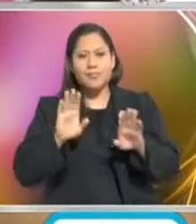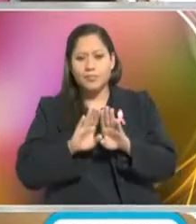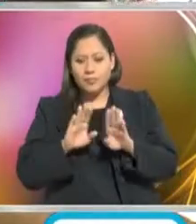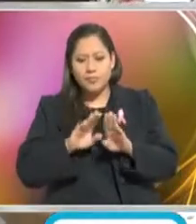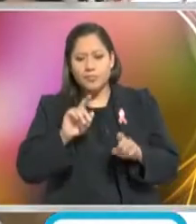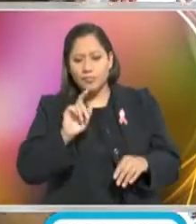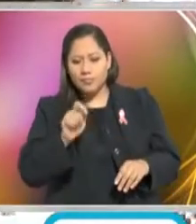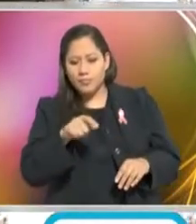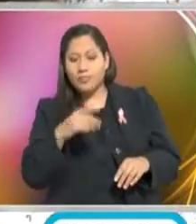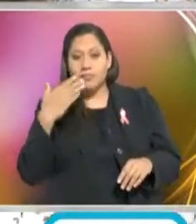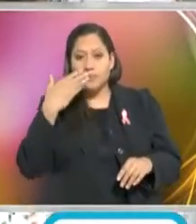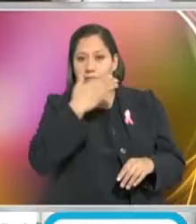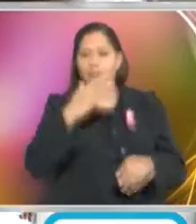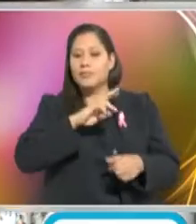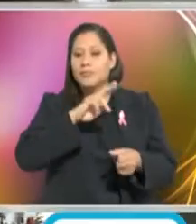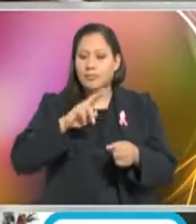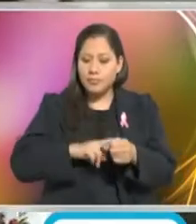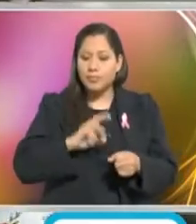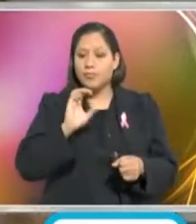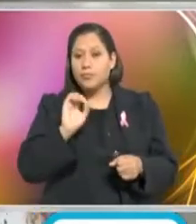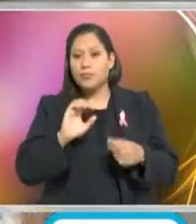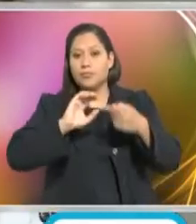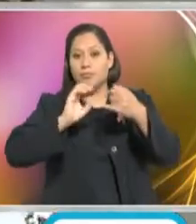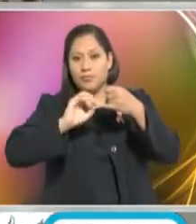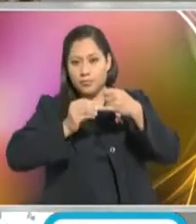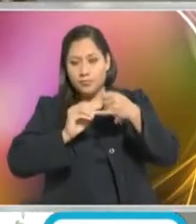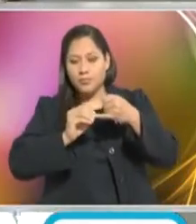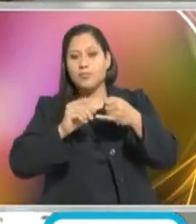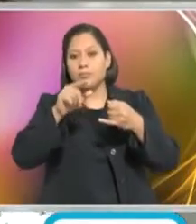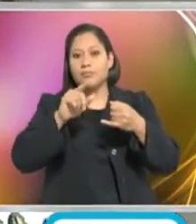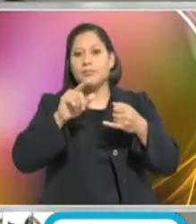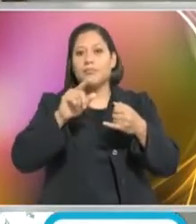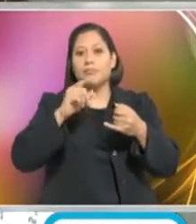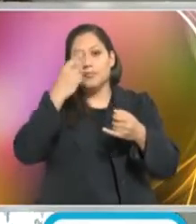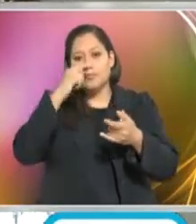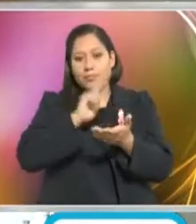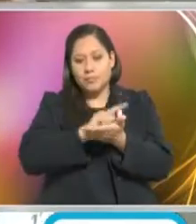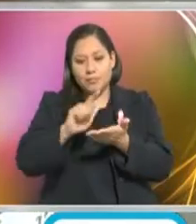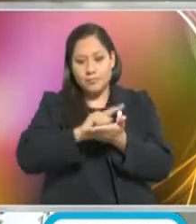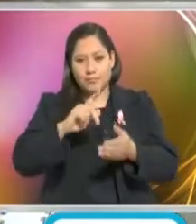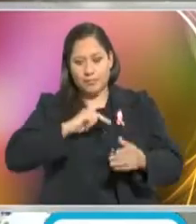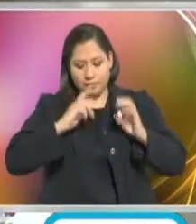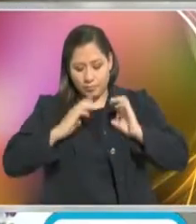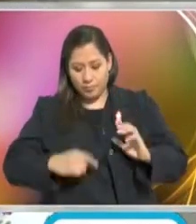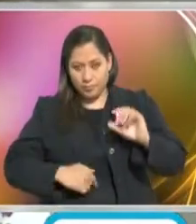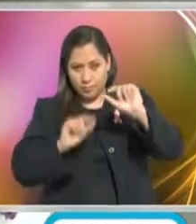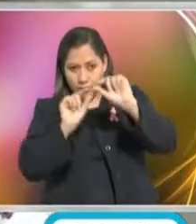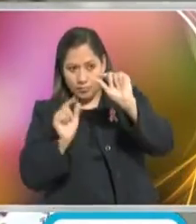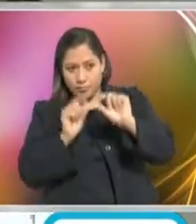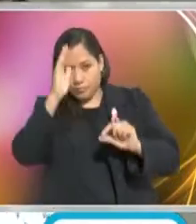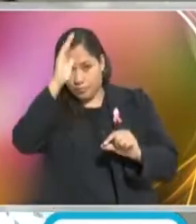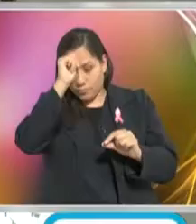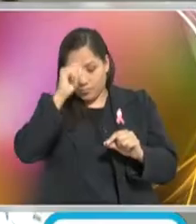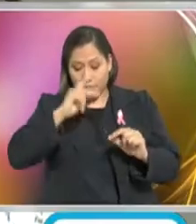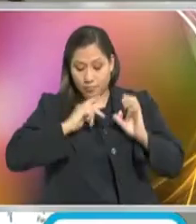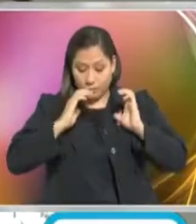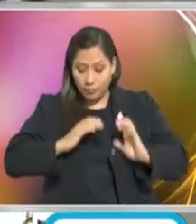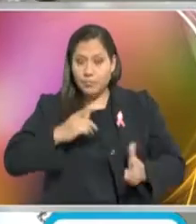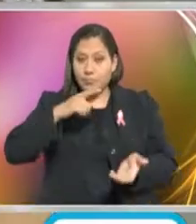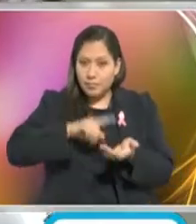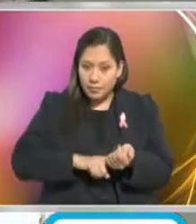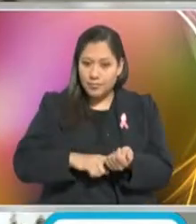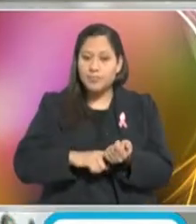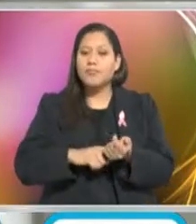de una dieta Ajá. natural o trofológica para limpiar a nuestro intestino? Acuérdense que acumulamos bacterias y sobre